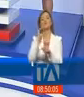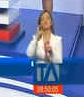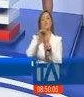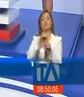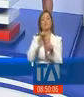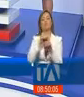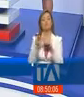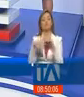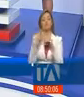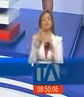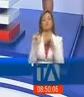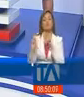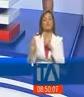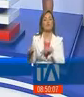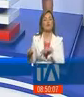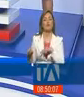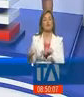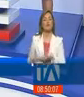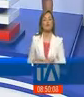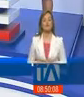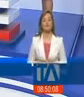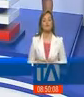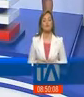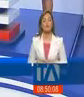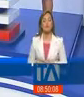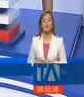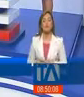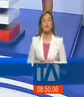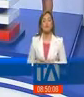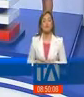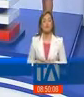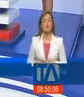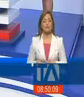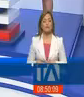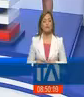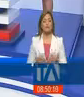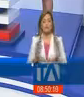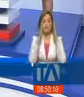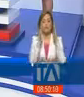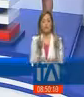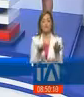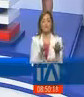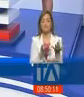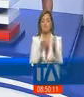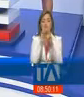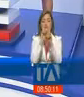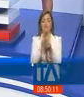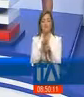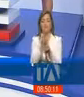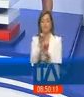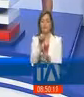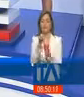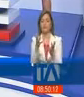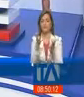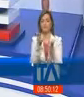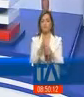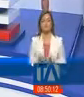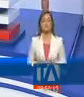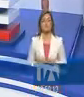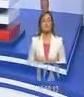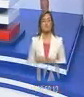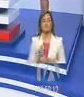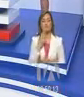correo electrónico que ven en pantalla, spaz@teleamazonas.com. Ahí estaremos muy pendientes de todo eso que usted quiere saber.